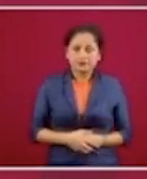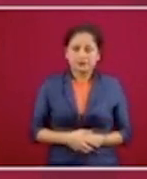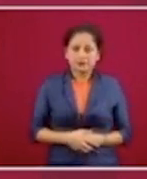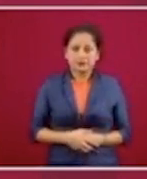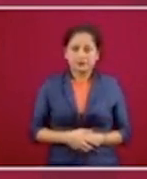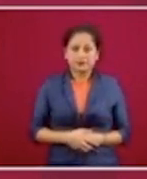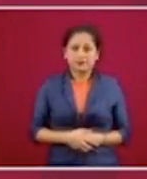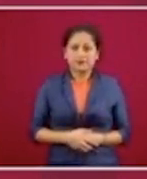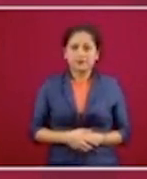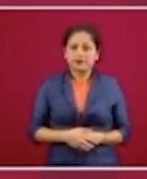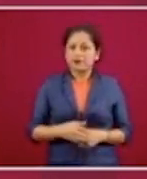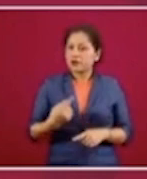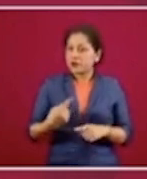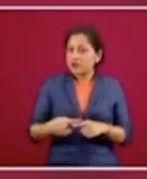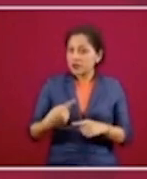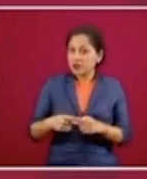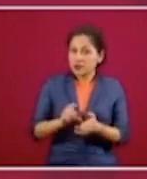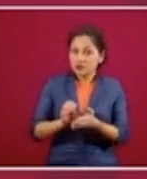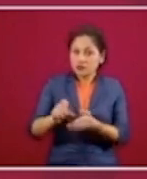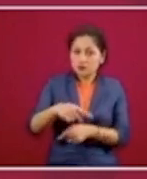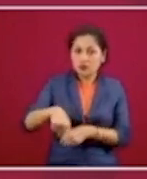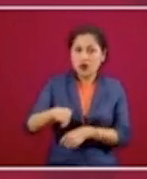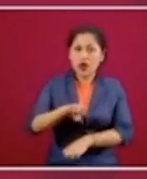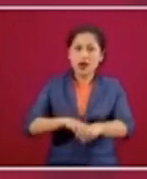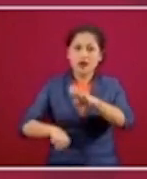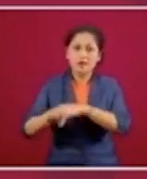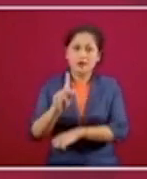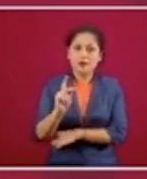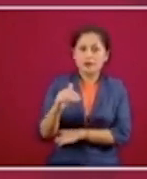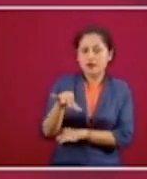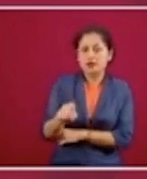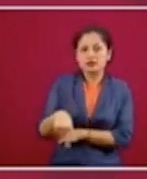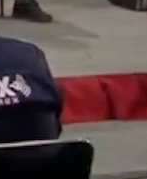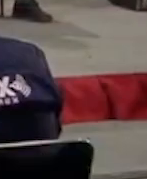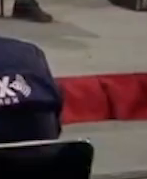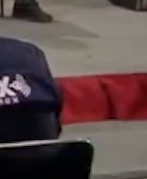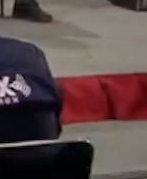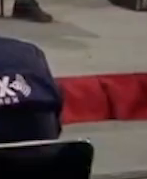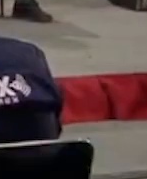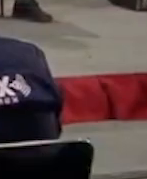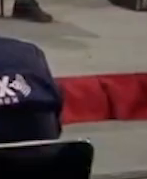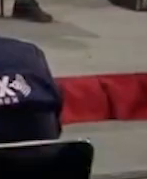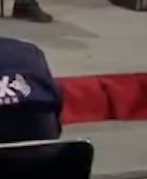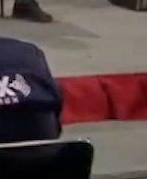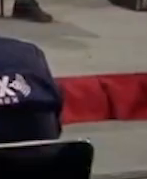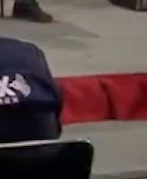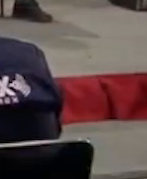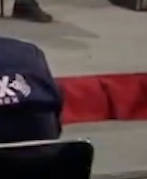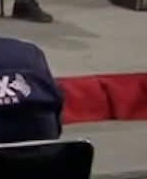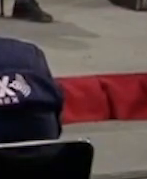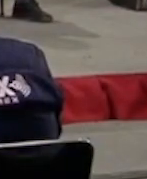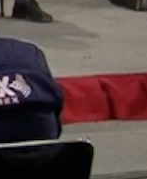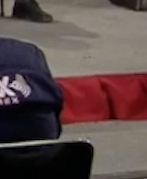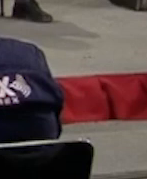a pequeñas empresas familiares. En este caso,